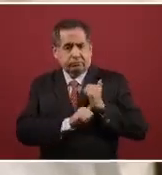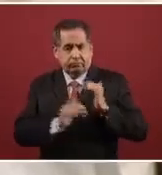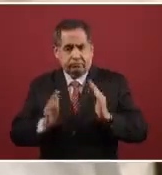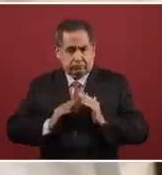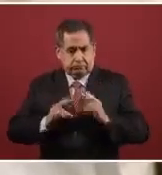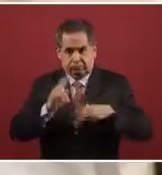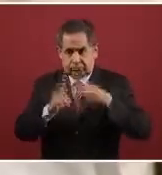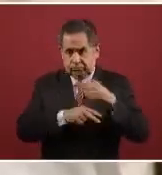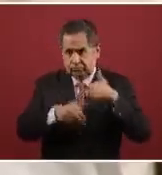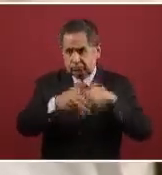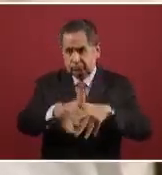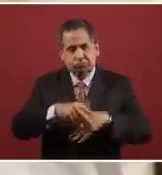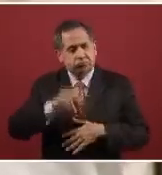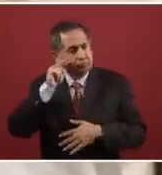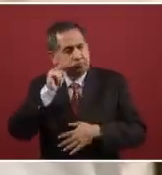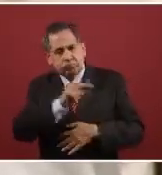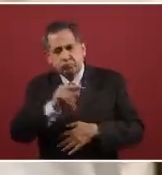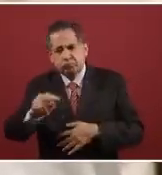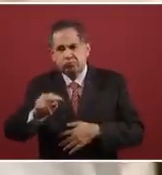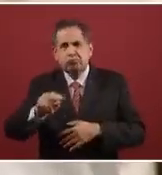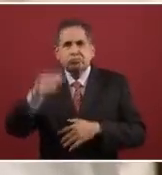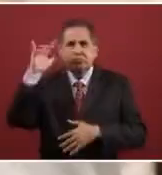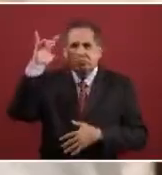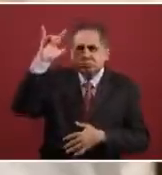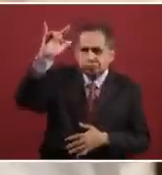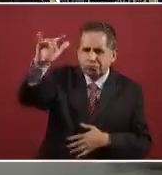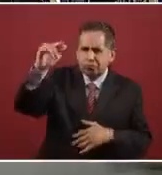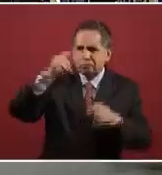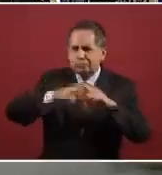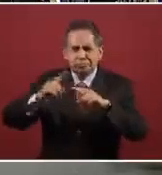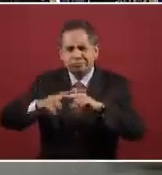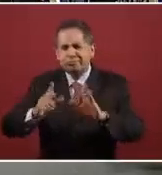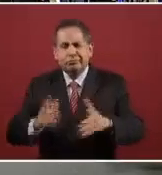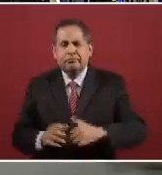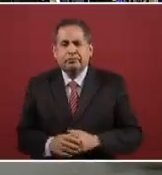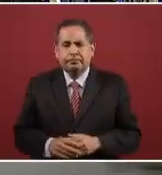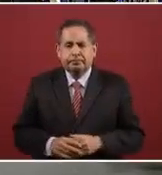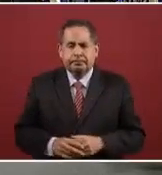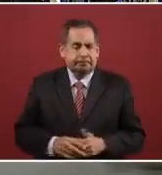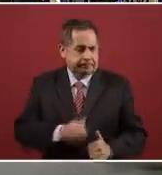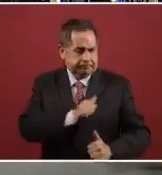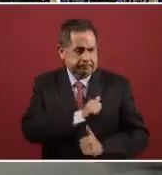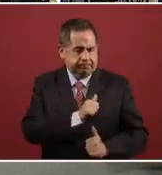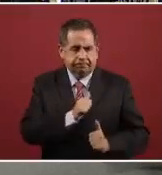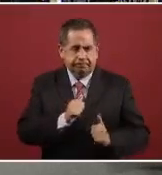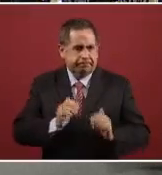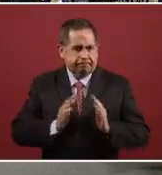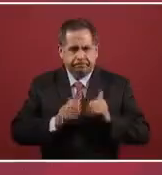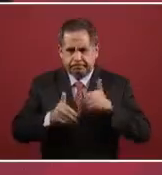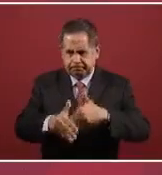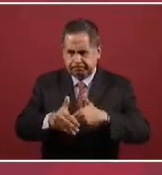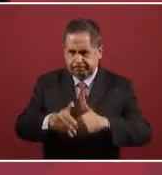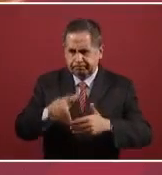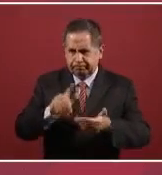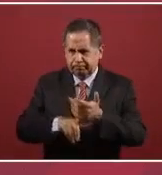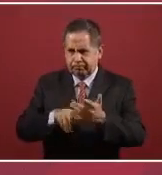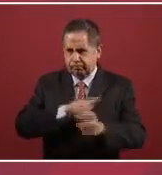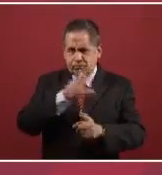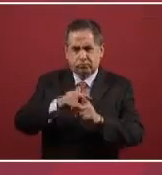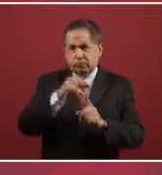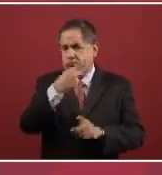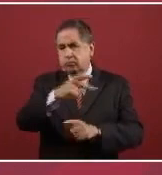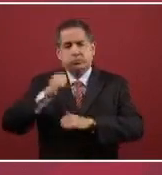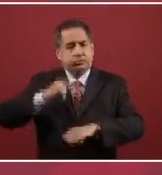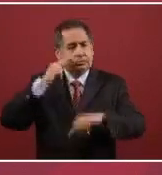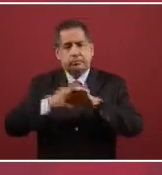sobre todo acostumbrados a ver las aeronaves, todo esto? Claro, no, el ejército y las Fuerzas Armadas organizan el desfile